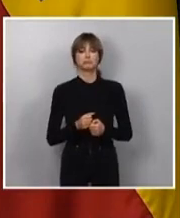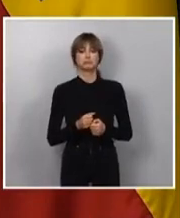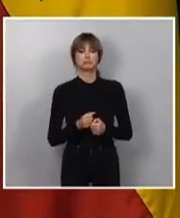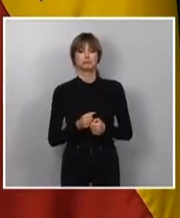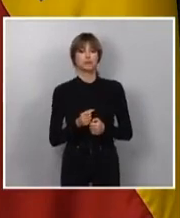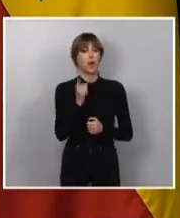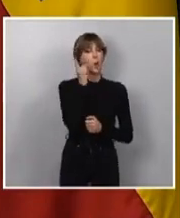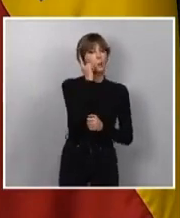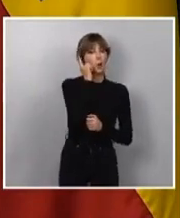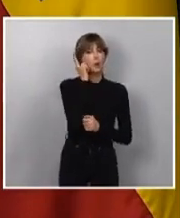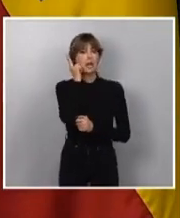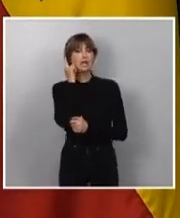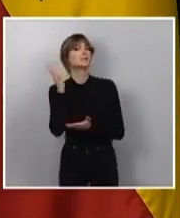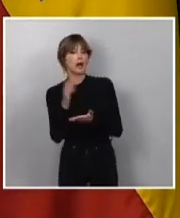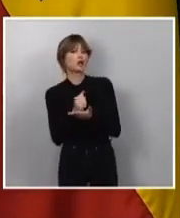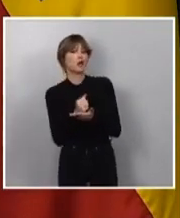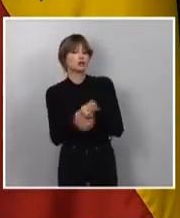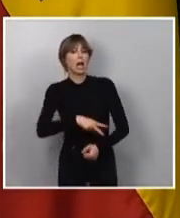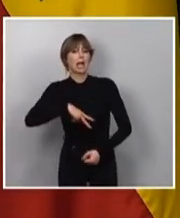financiándote